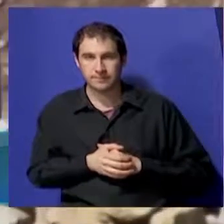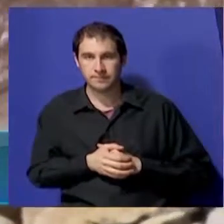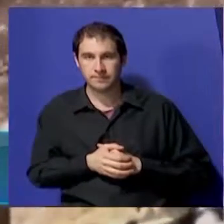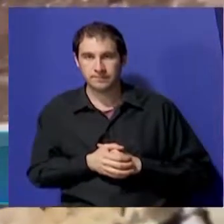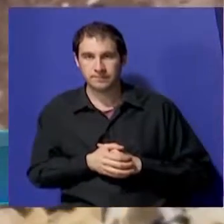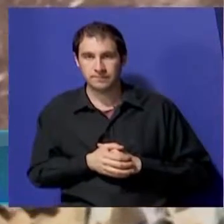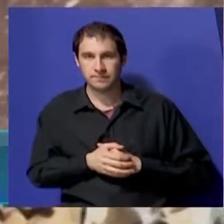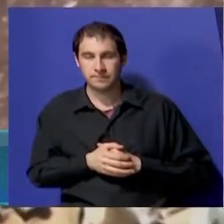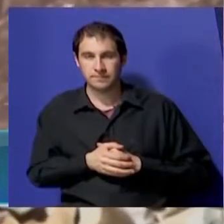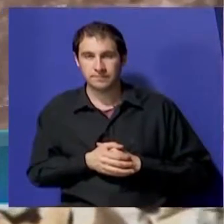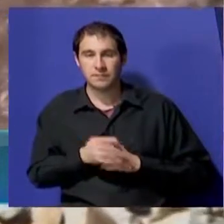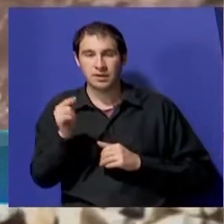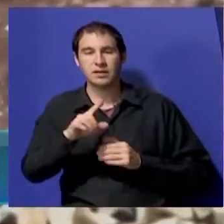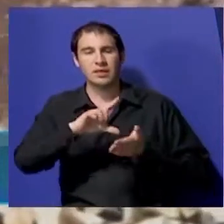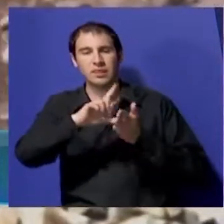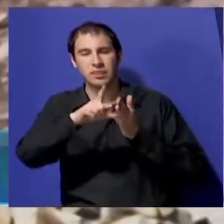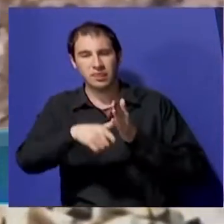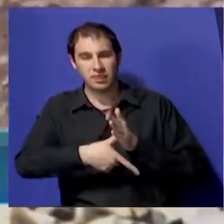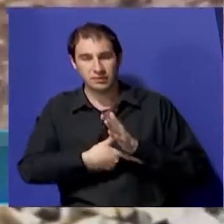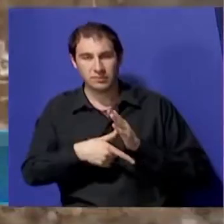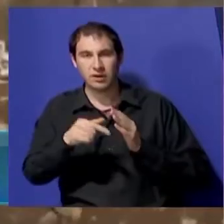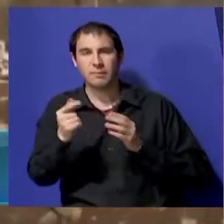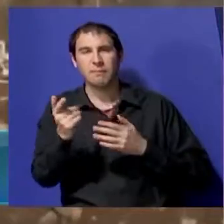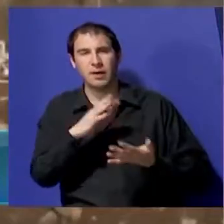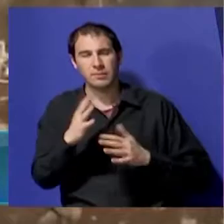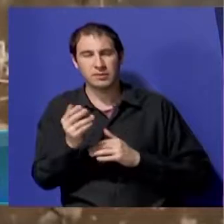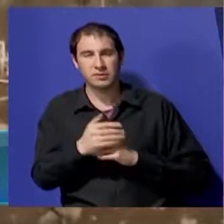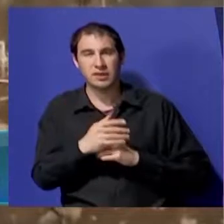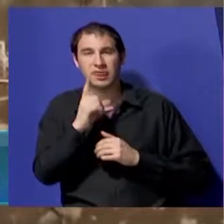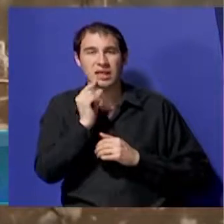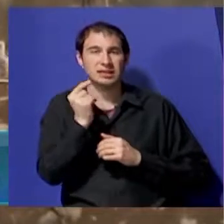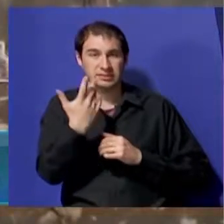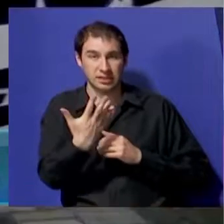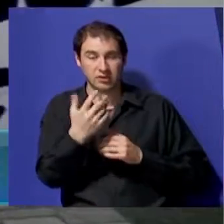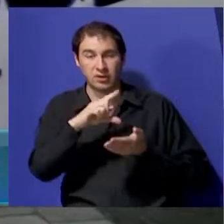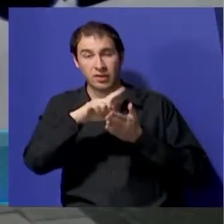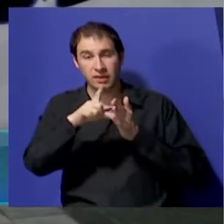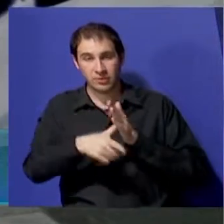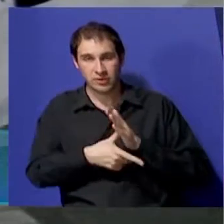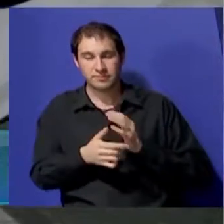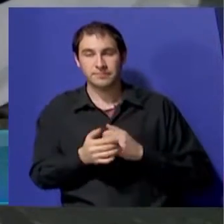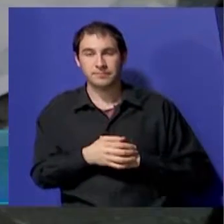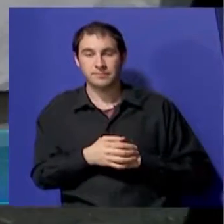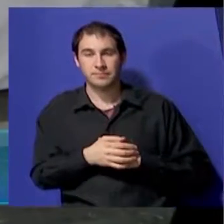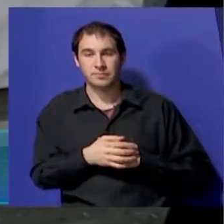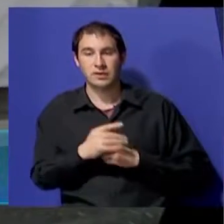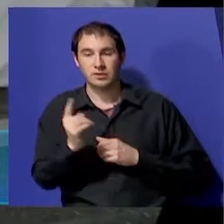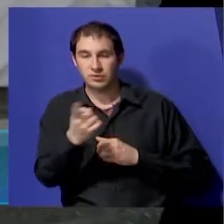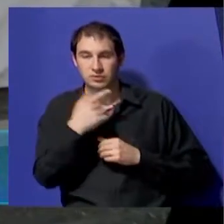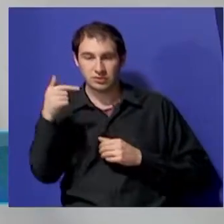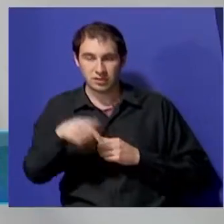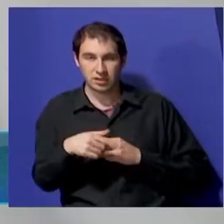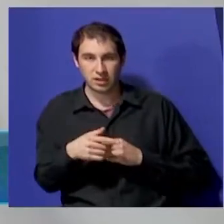se demoraron más de 5 días. Nosotros pudimos